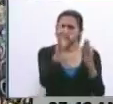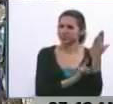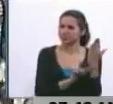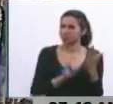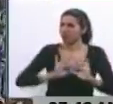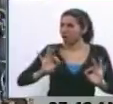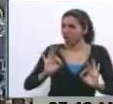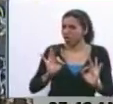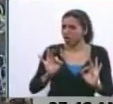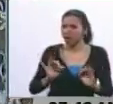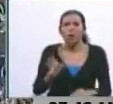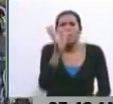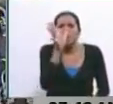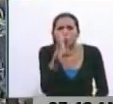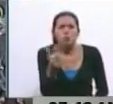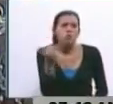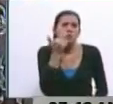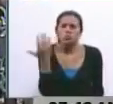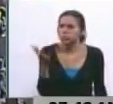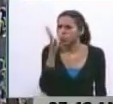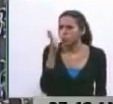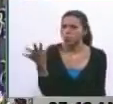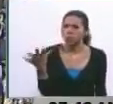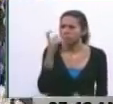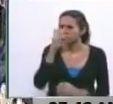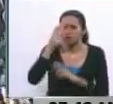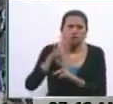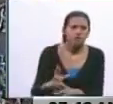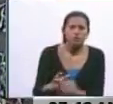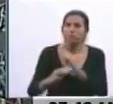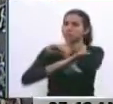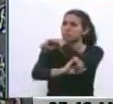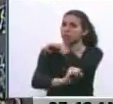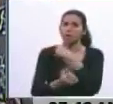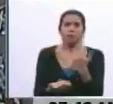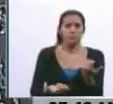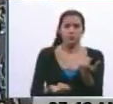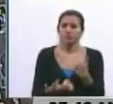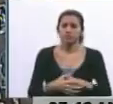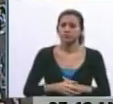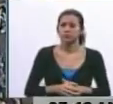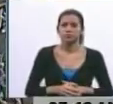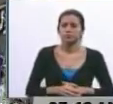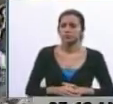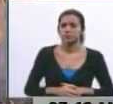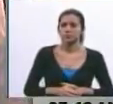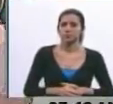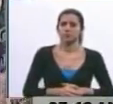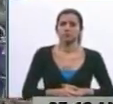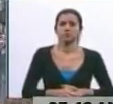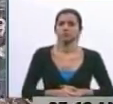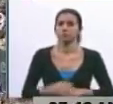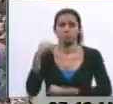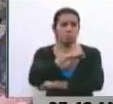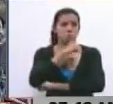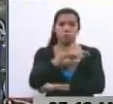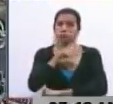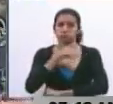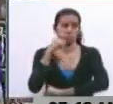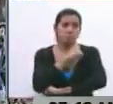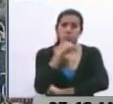ser. Es una burla, es un fraude, es un desacato a